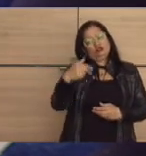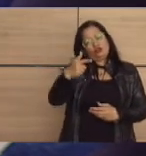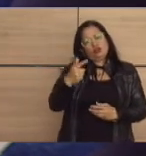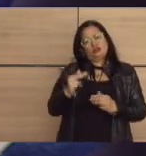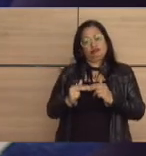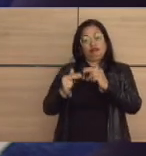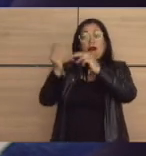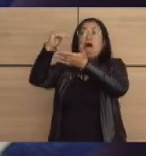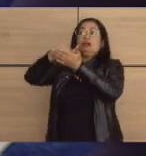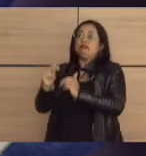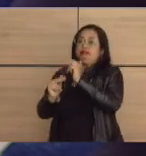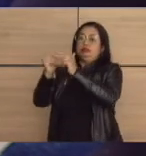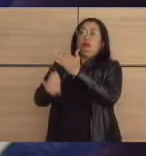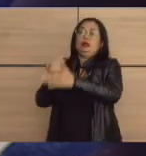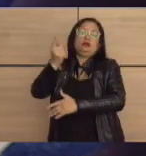construya.